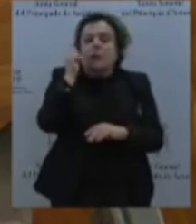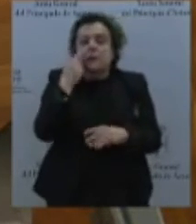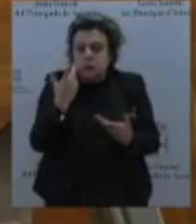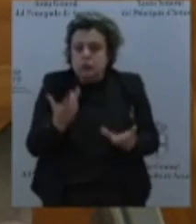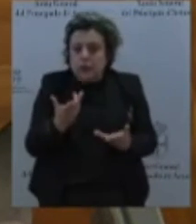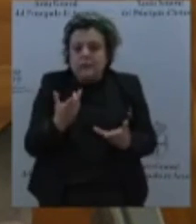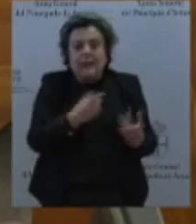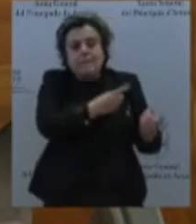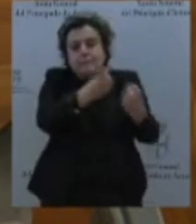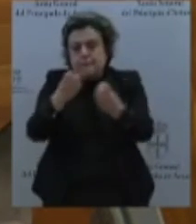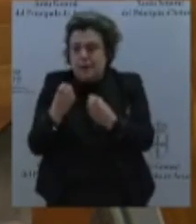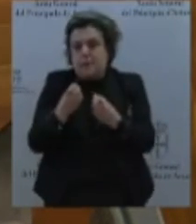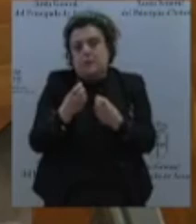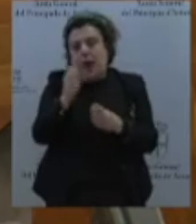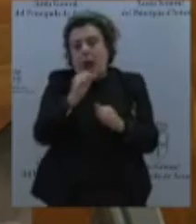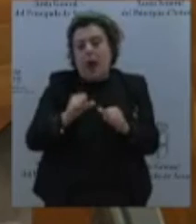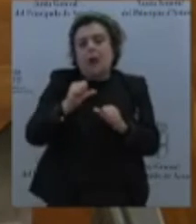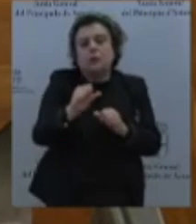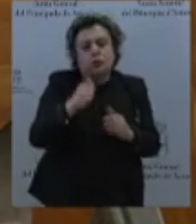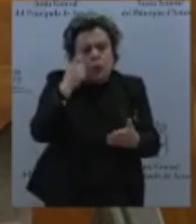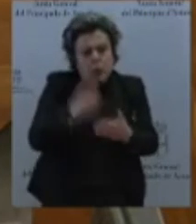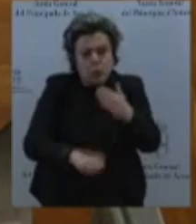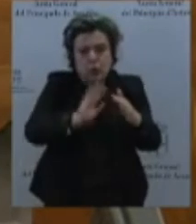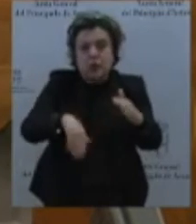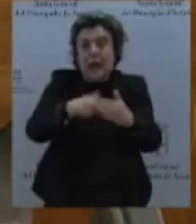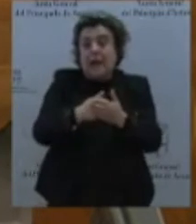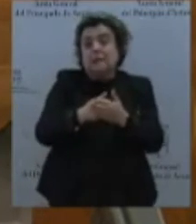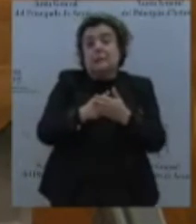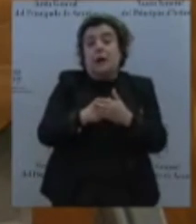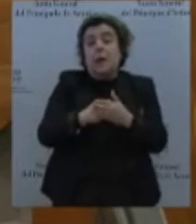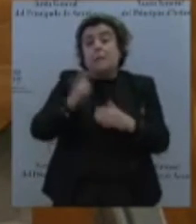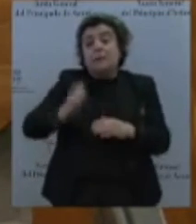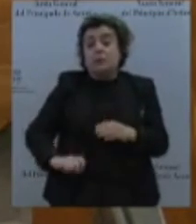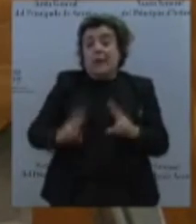haya las jornadas suficientes de nuevos profesionales sanitarios que suplan las jubilaciones que se están produciendo.